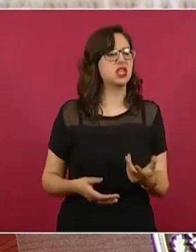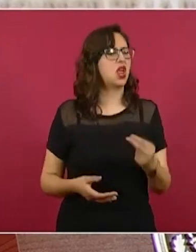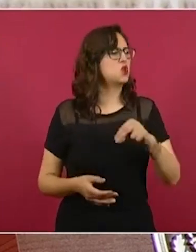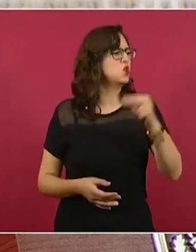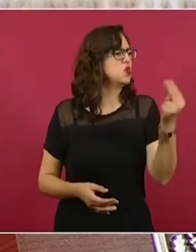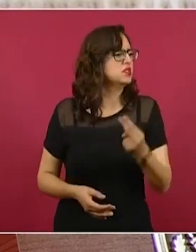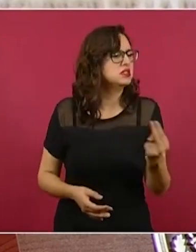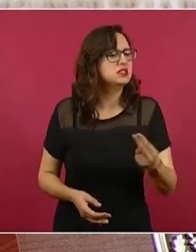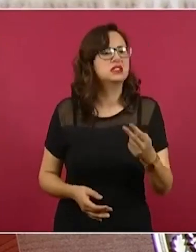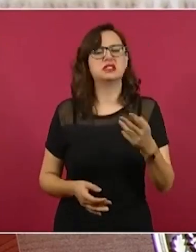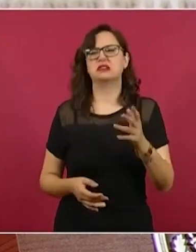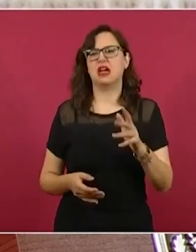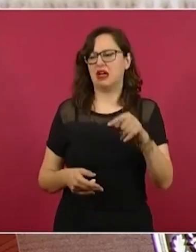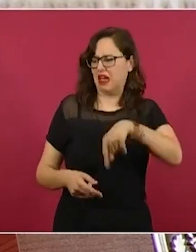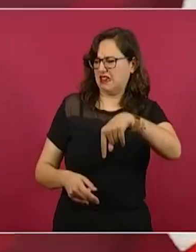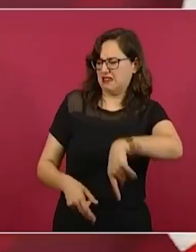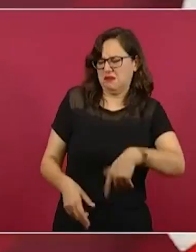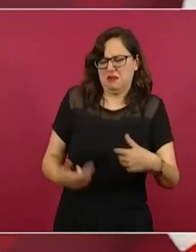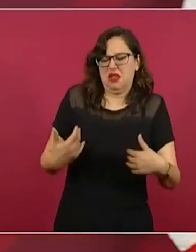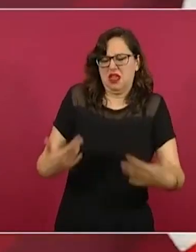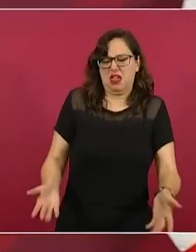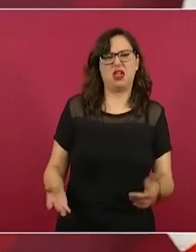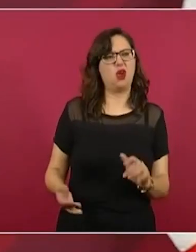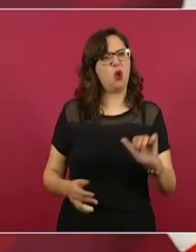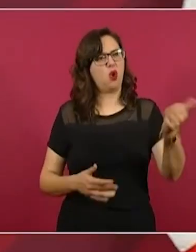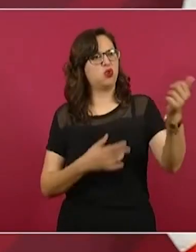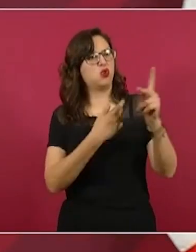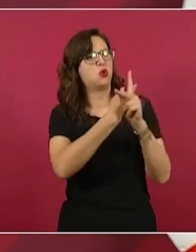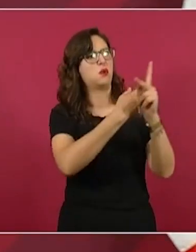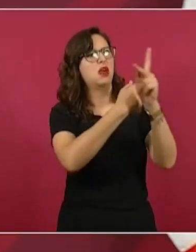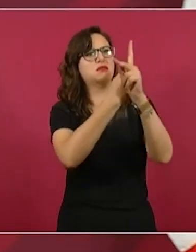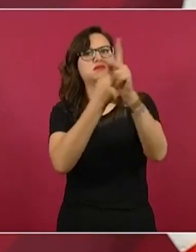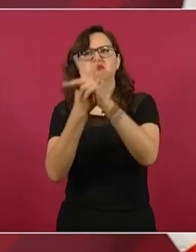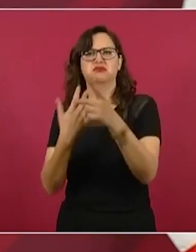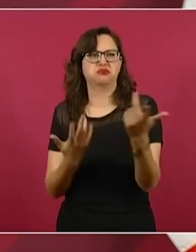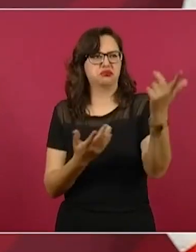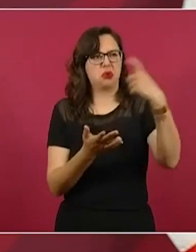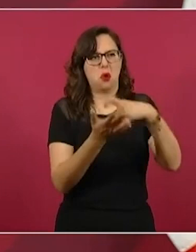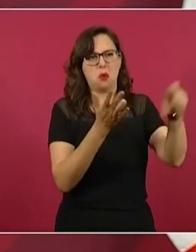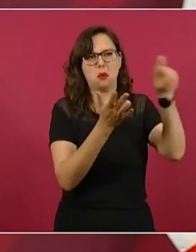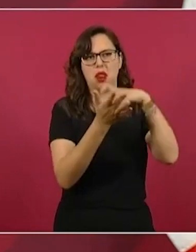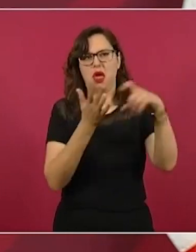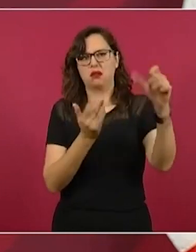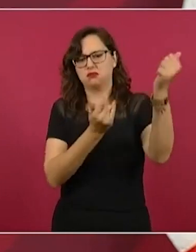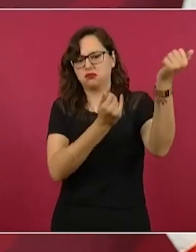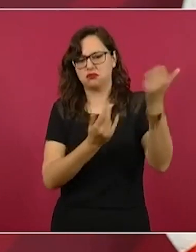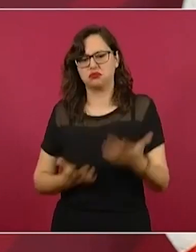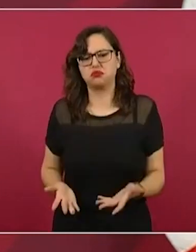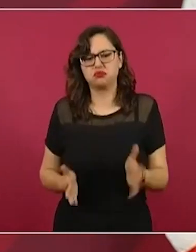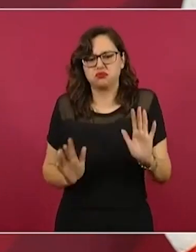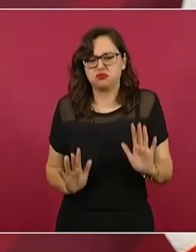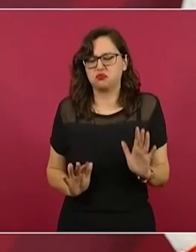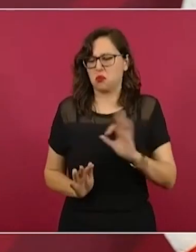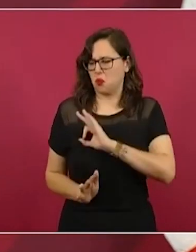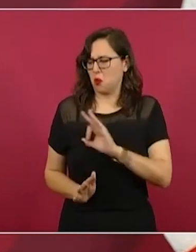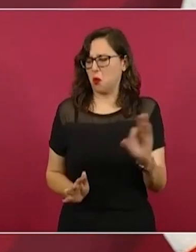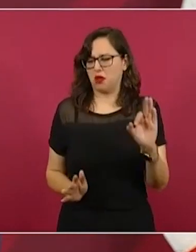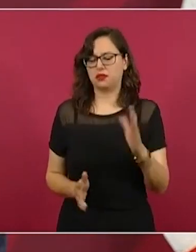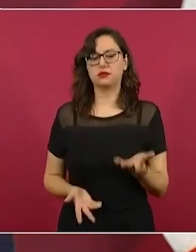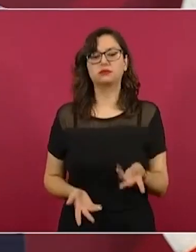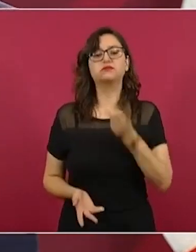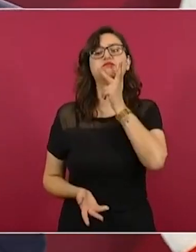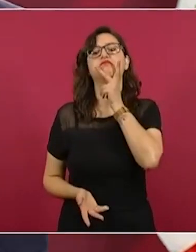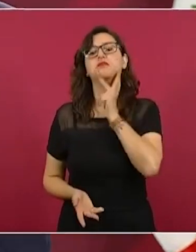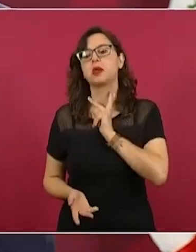concepción que prevalecía en el caso de los energéticos, que se podía vender